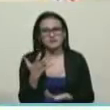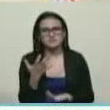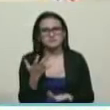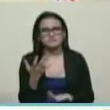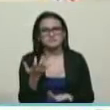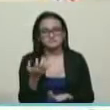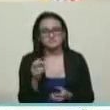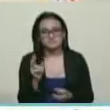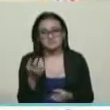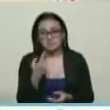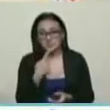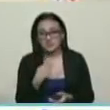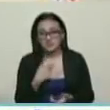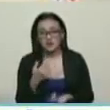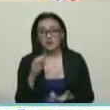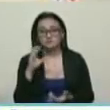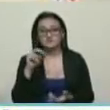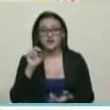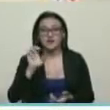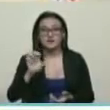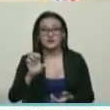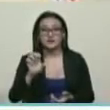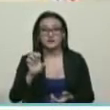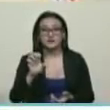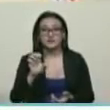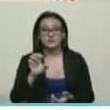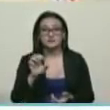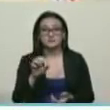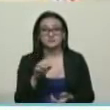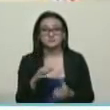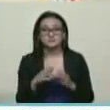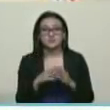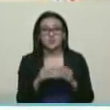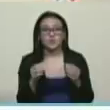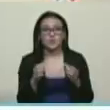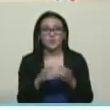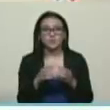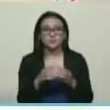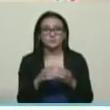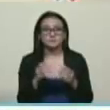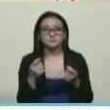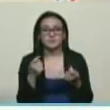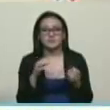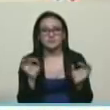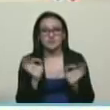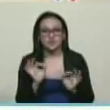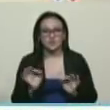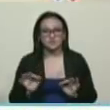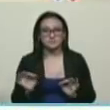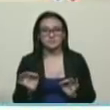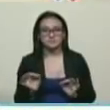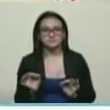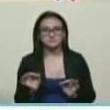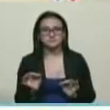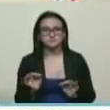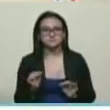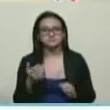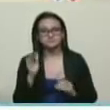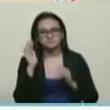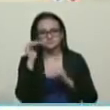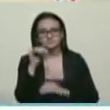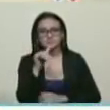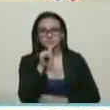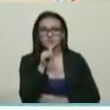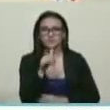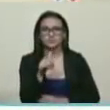sería muy útil al Consejo Nacional Electoral a través de todos los medios y mecanismos que tenemos para atender las